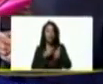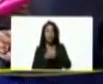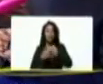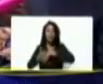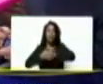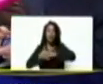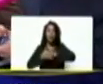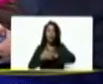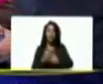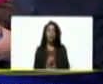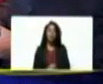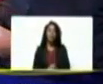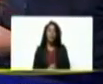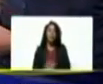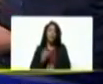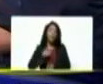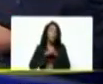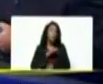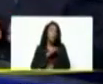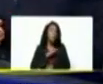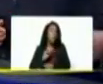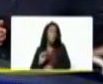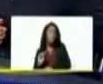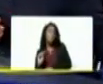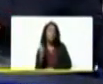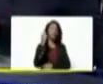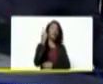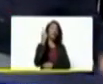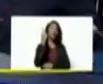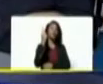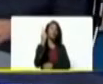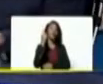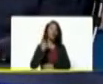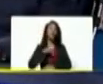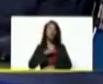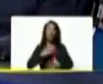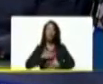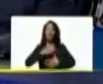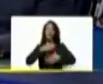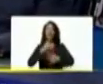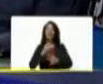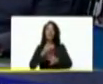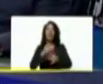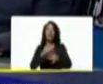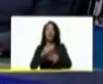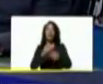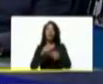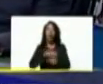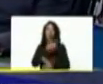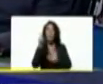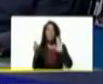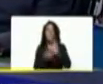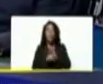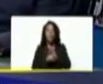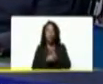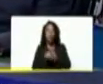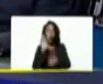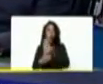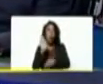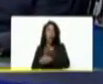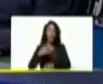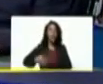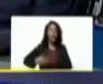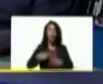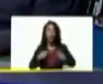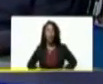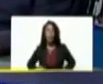la aplicación o implementación del memorándum de entendimiento firmado en noviembre. ¿Ese